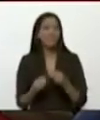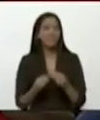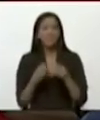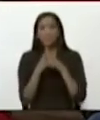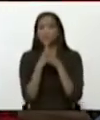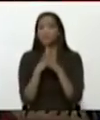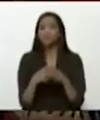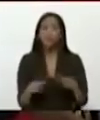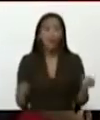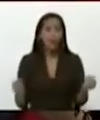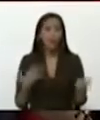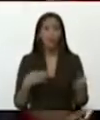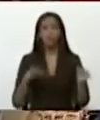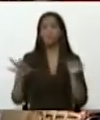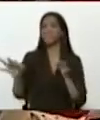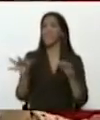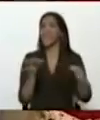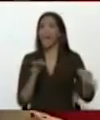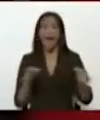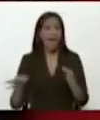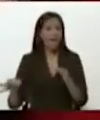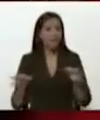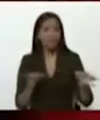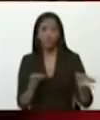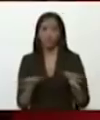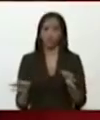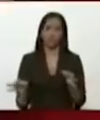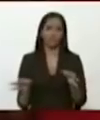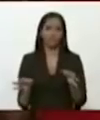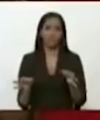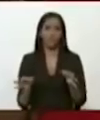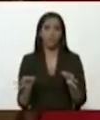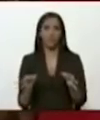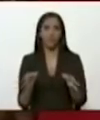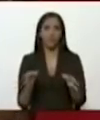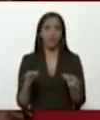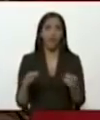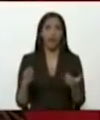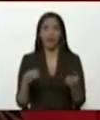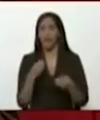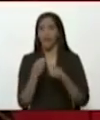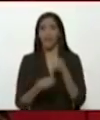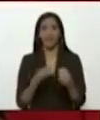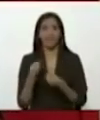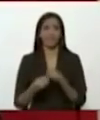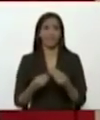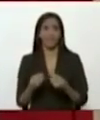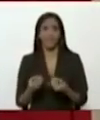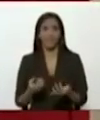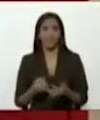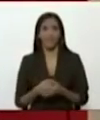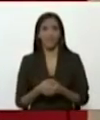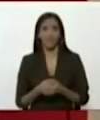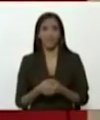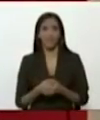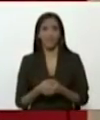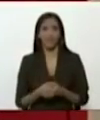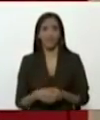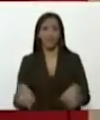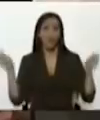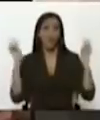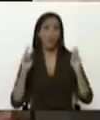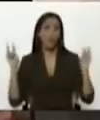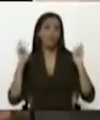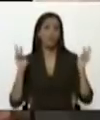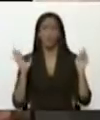una parafernaria, todo un teatro para hacerse el... De una supuesta reserva moral. El